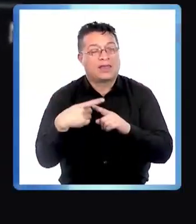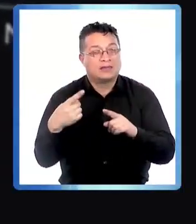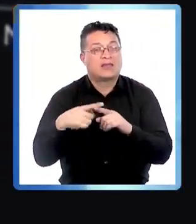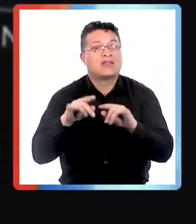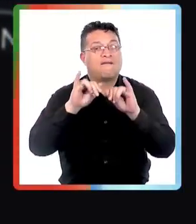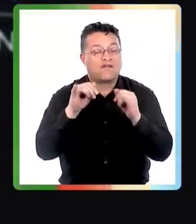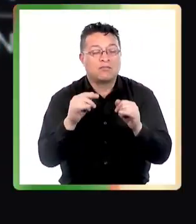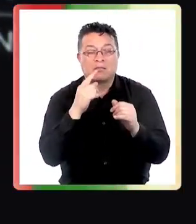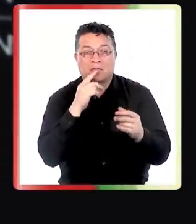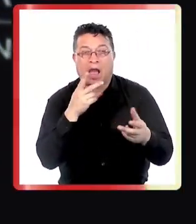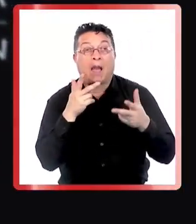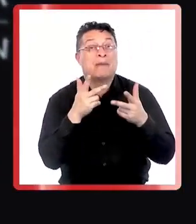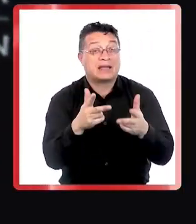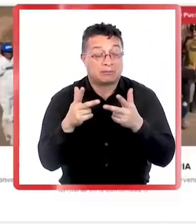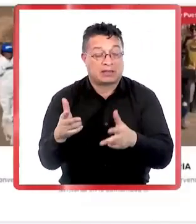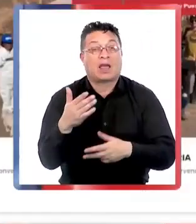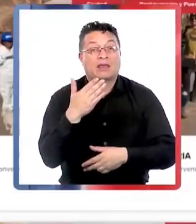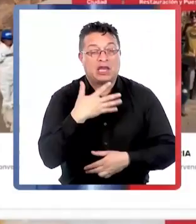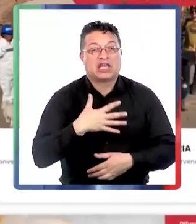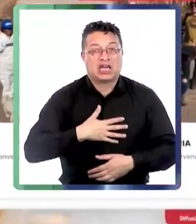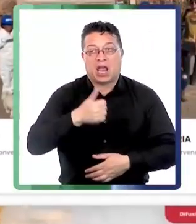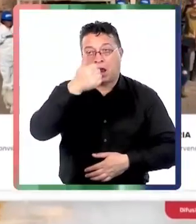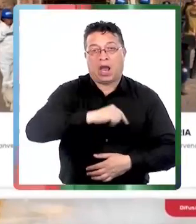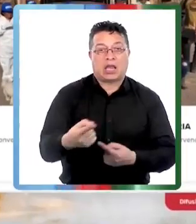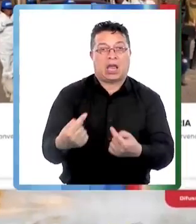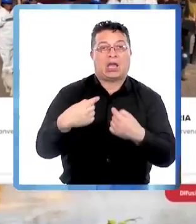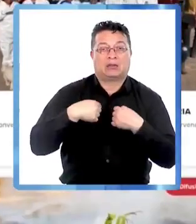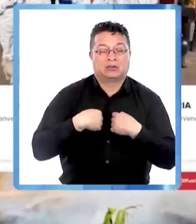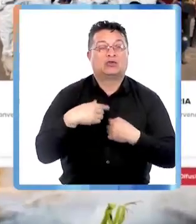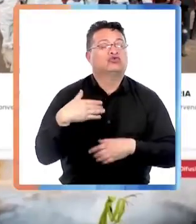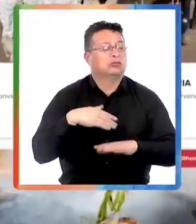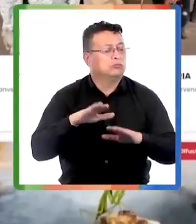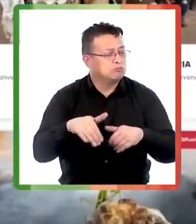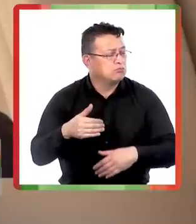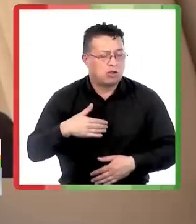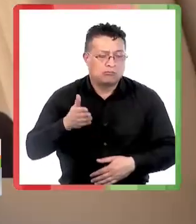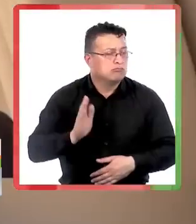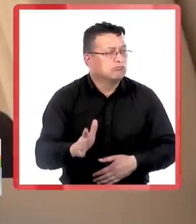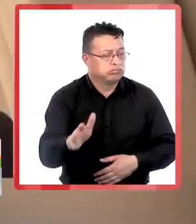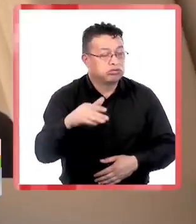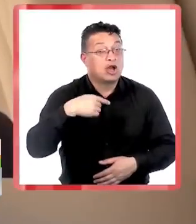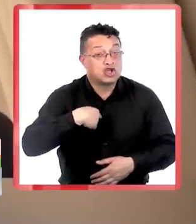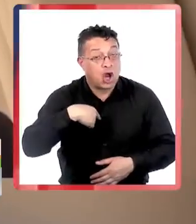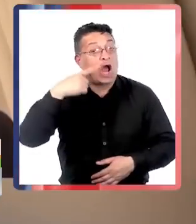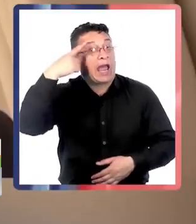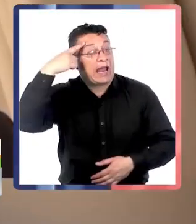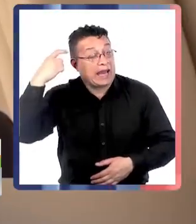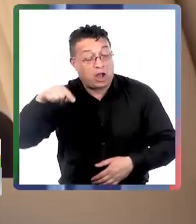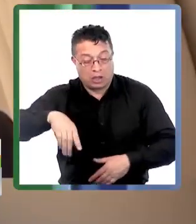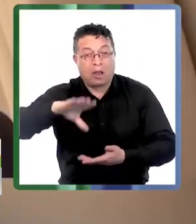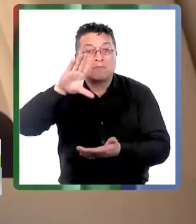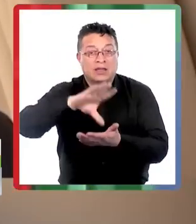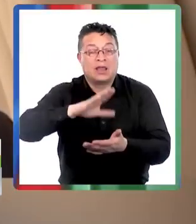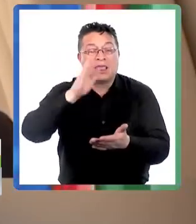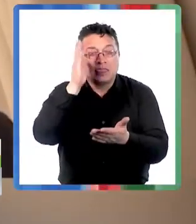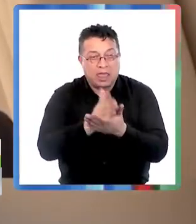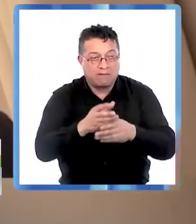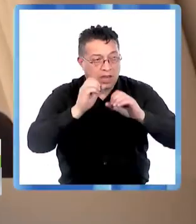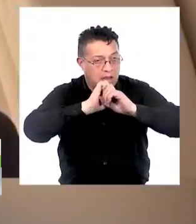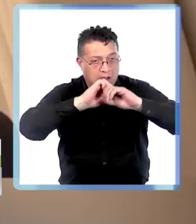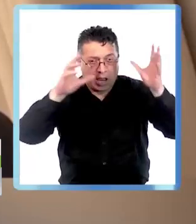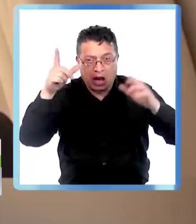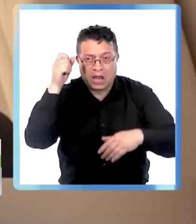Han pretendido de diferentes formas y a través de amenazas inclusive hacerme callar. Yo voy a seguir a fondo porque creo que aquí el